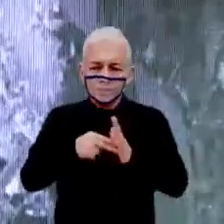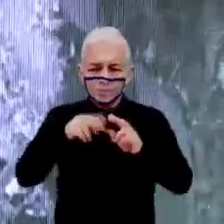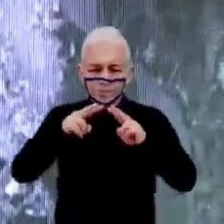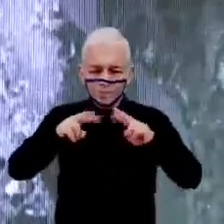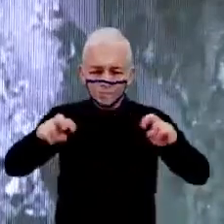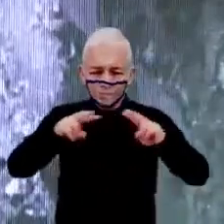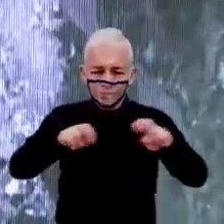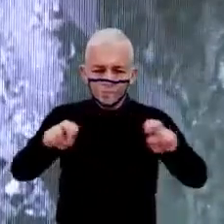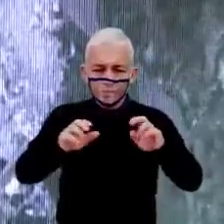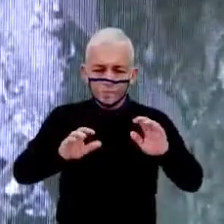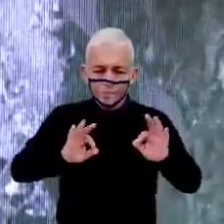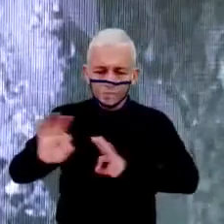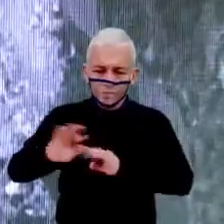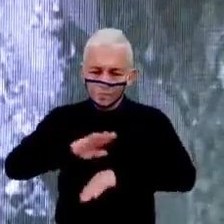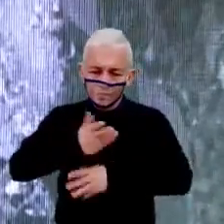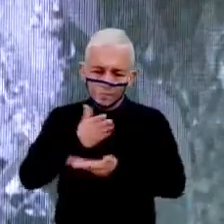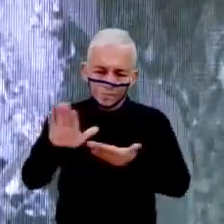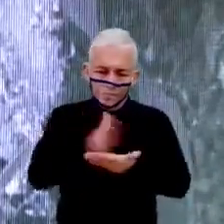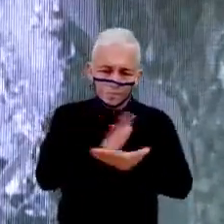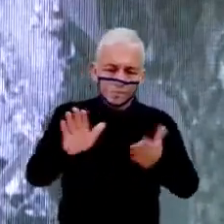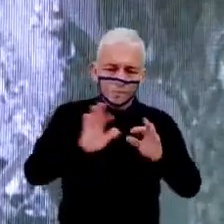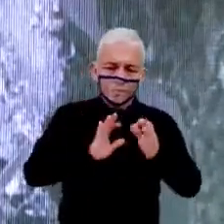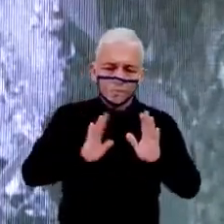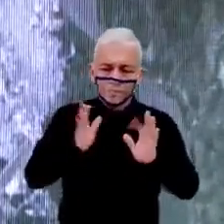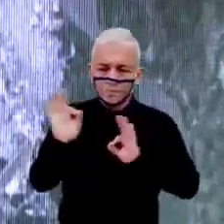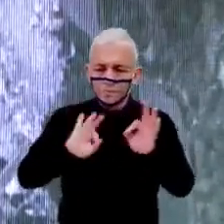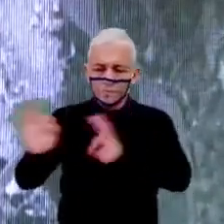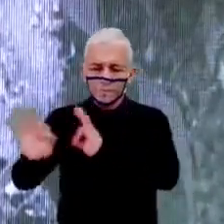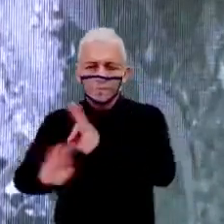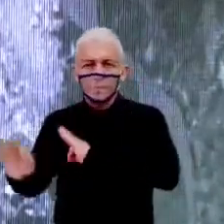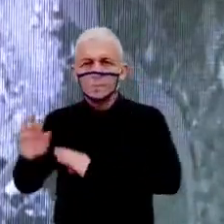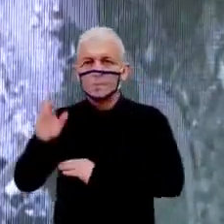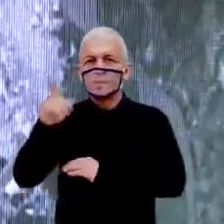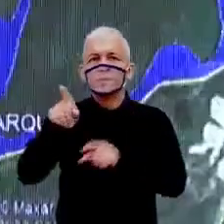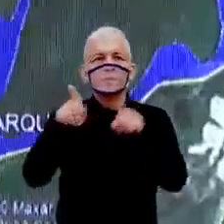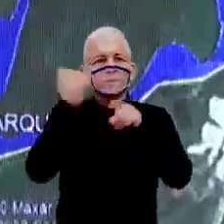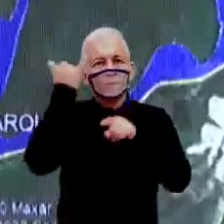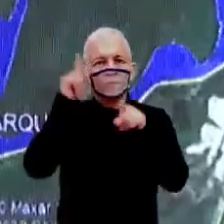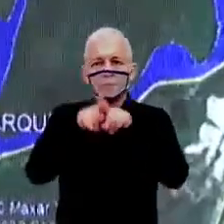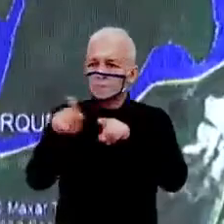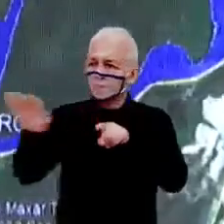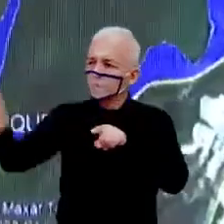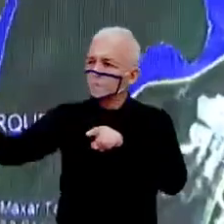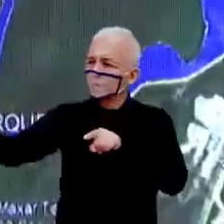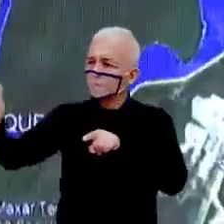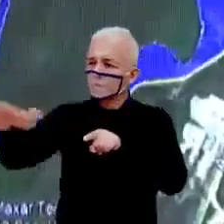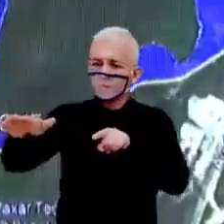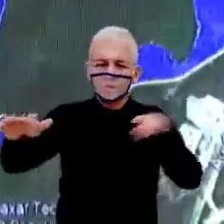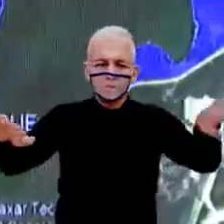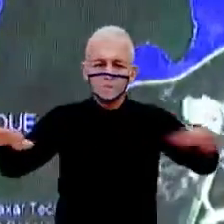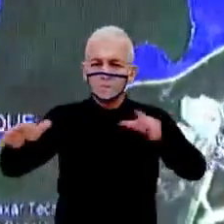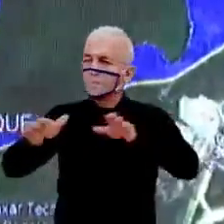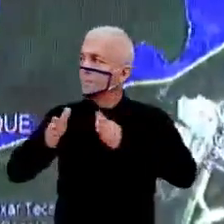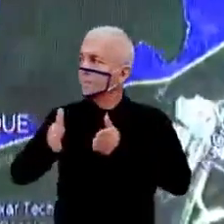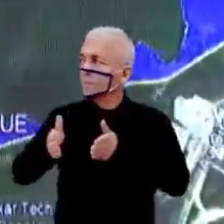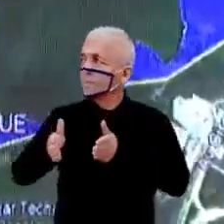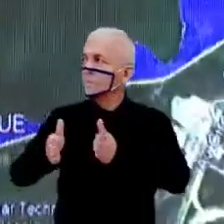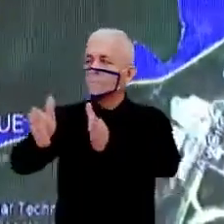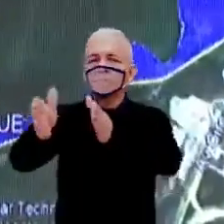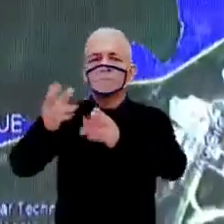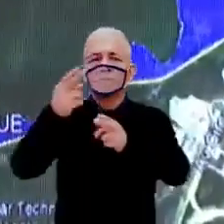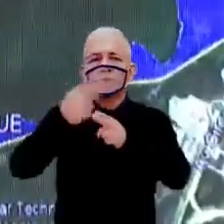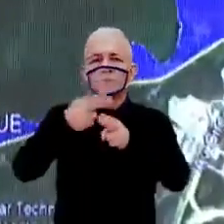ese tesoro natural que tenemos ahí en el enclave mágico entre el río Magdalena y el Mar Caribe. El proyecto y el